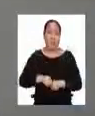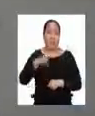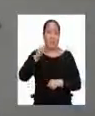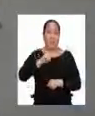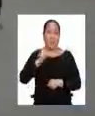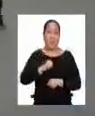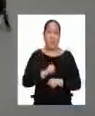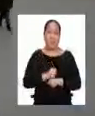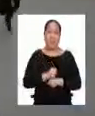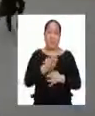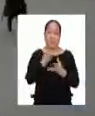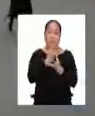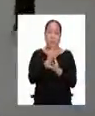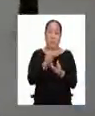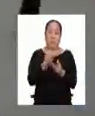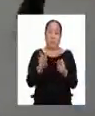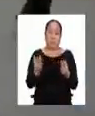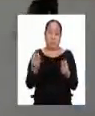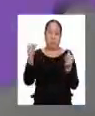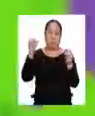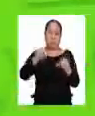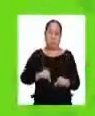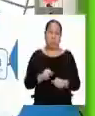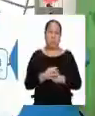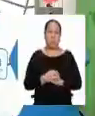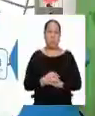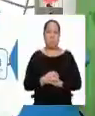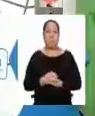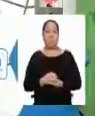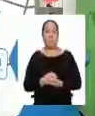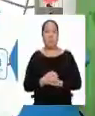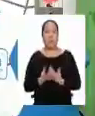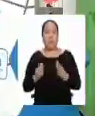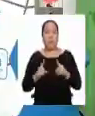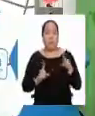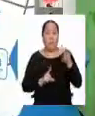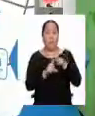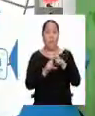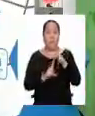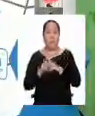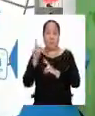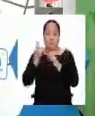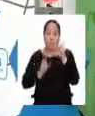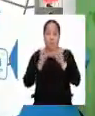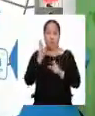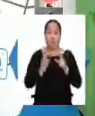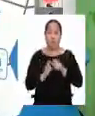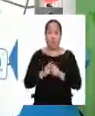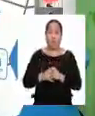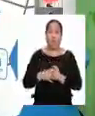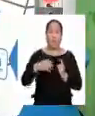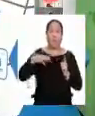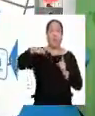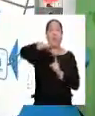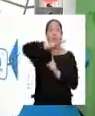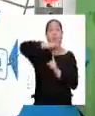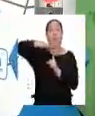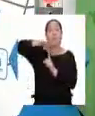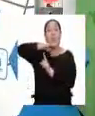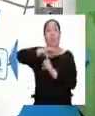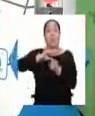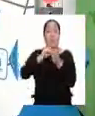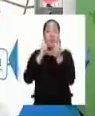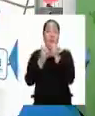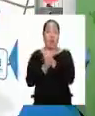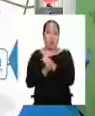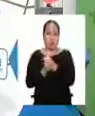a poco lo estamos destruyendo también. Desde que existimos como seres humanos, la fuerza de la naturaleza y sus cambios nos